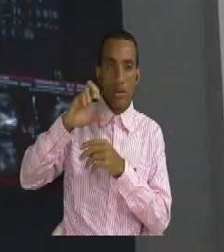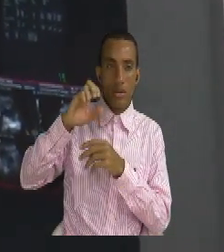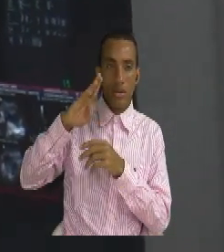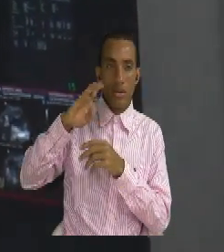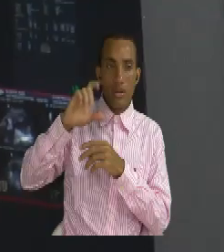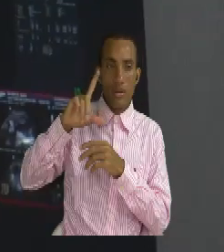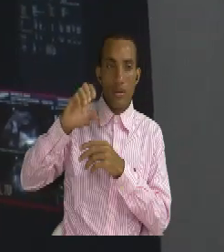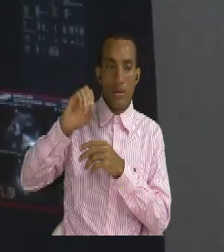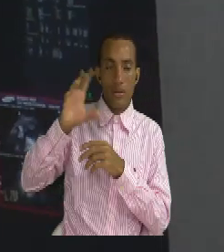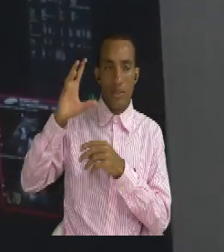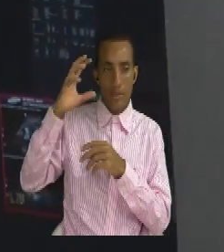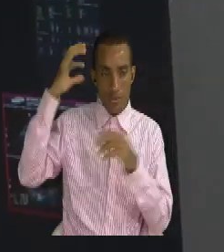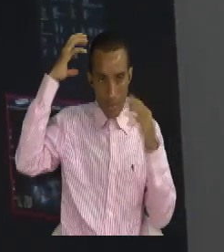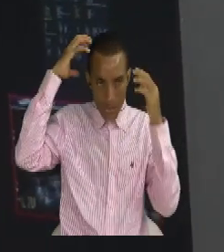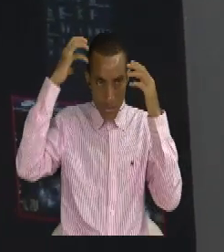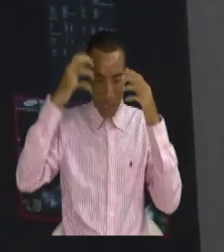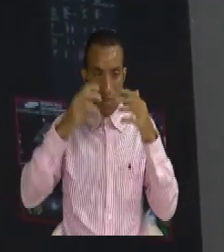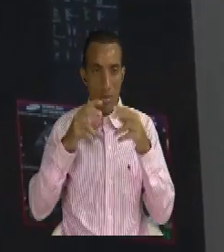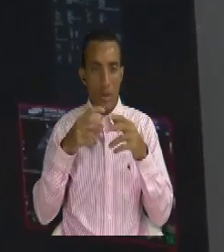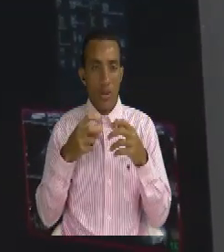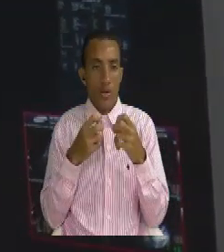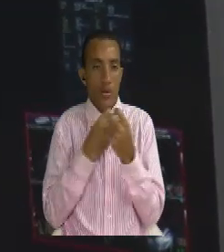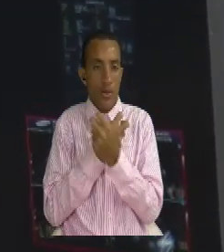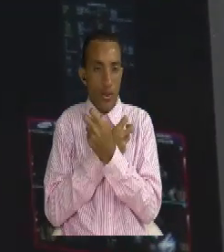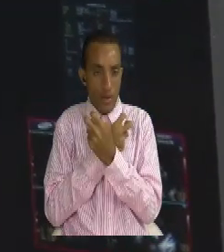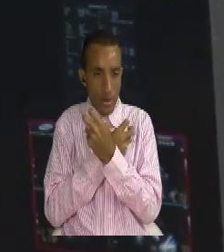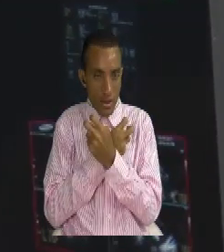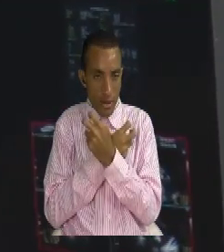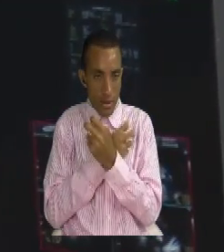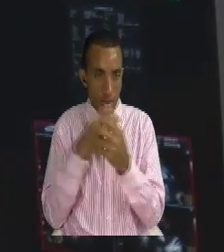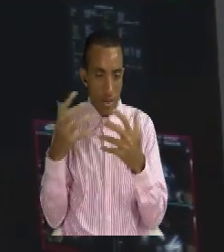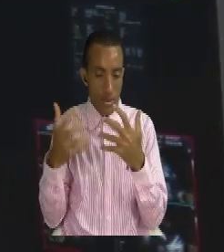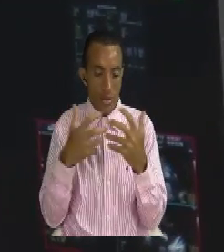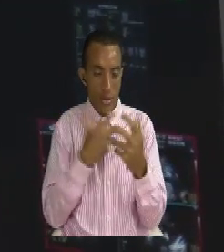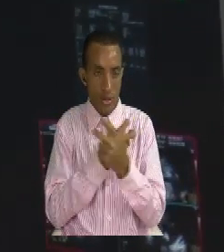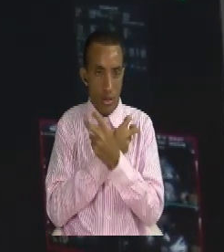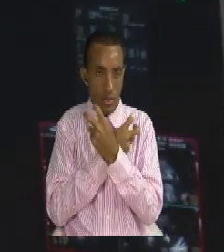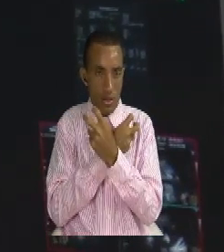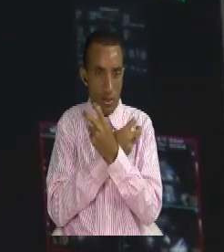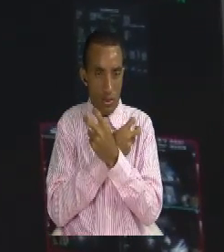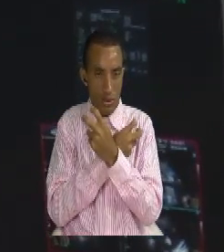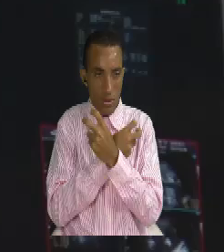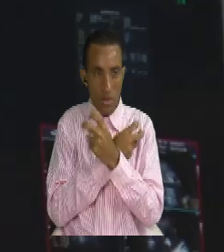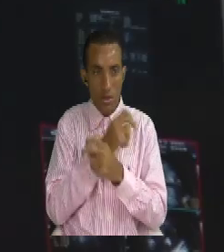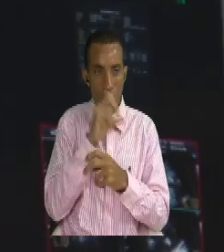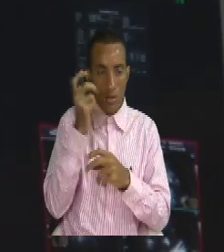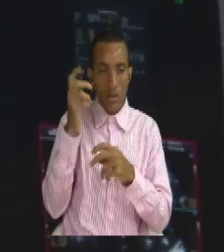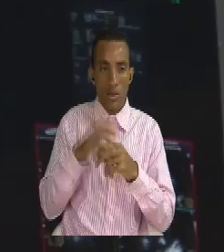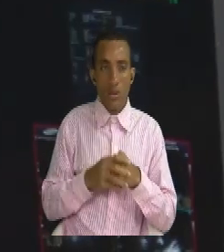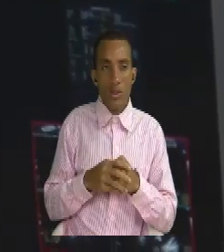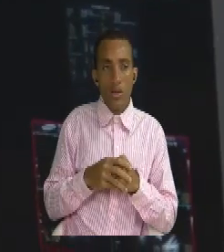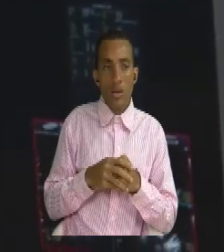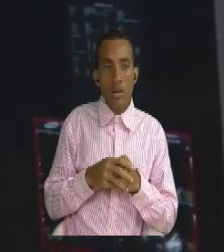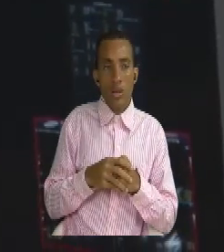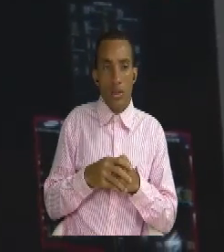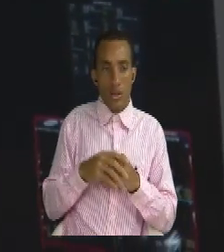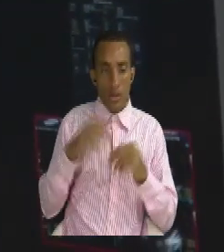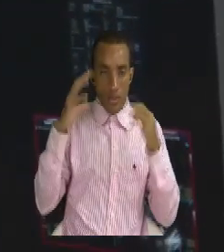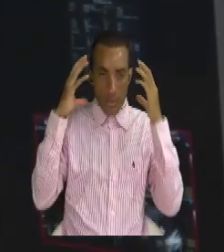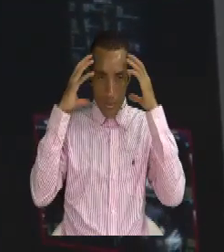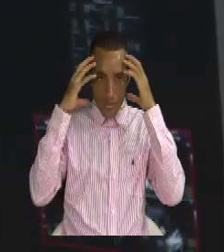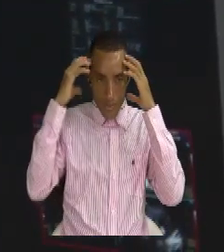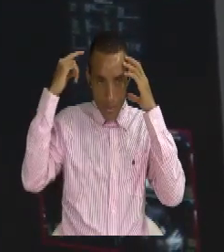tanto óseas como internas del bebé. Vamos a hacer un ejemplo que es medición del diámetro biparietal de extremo a extremo en la